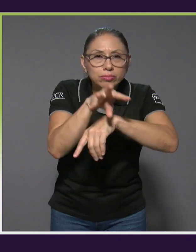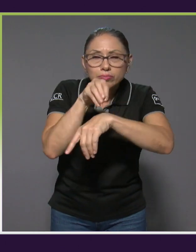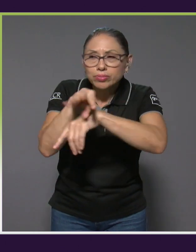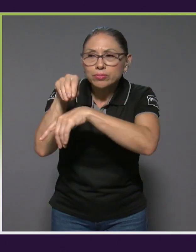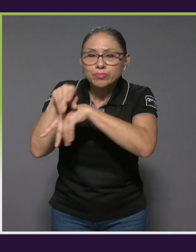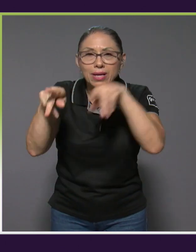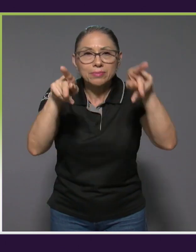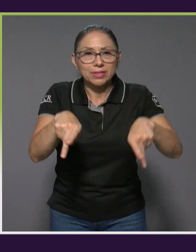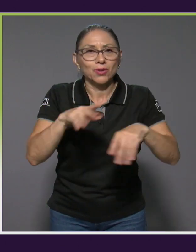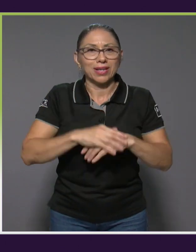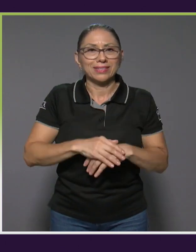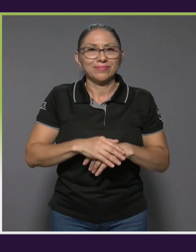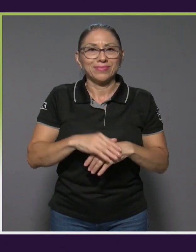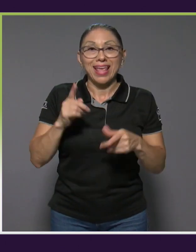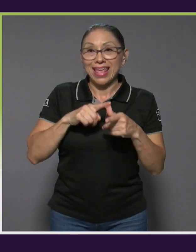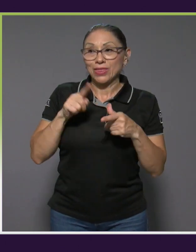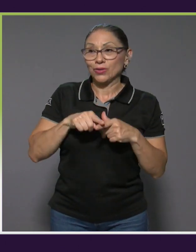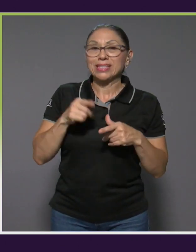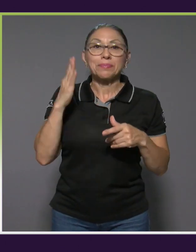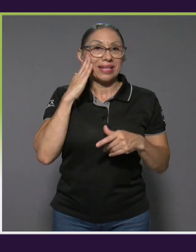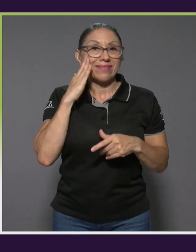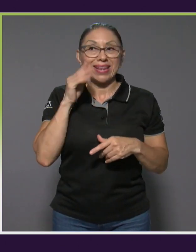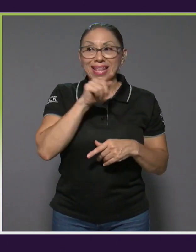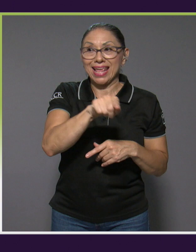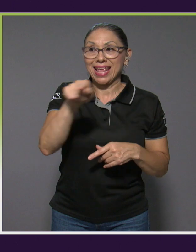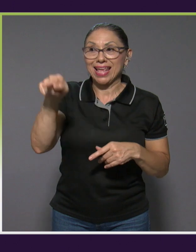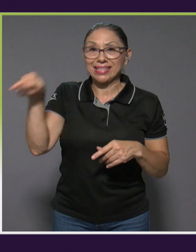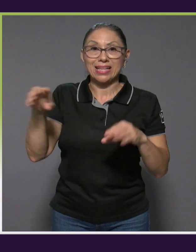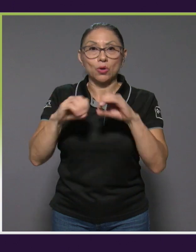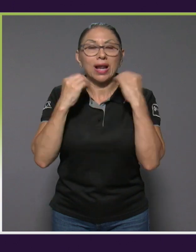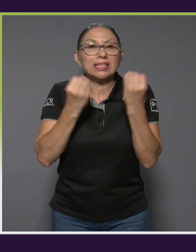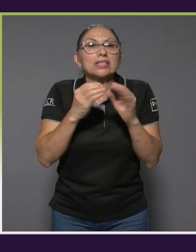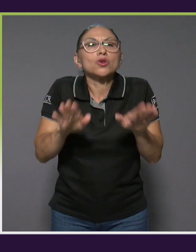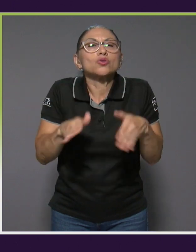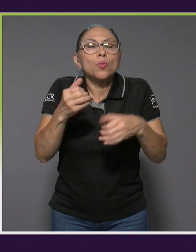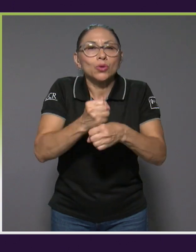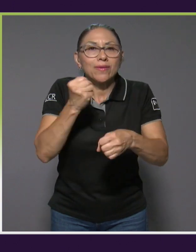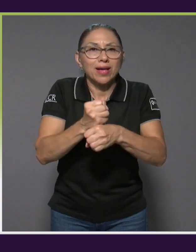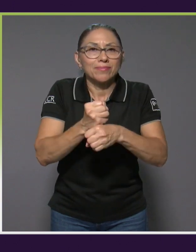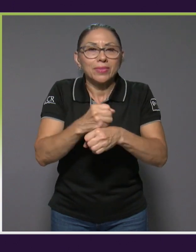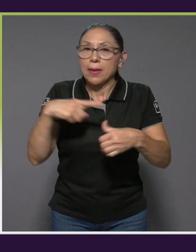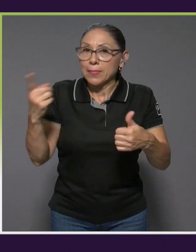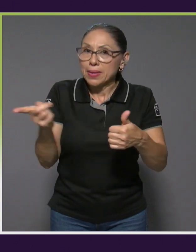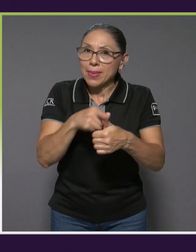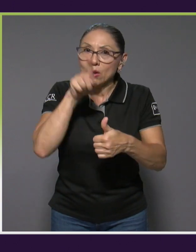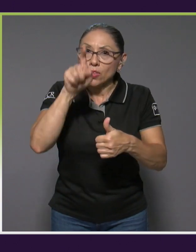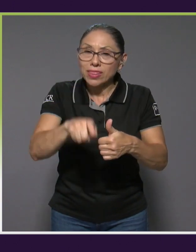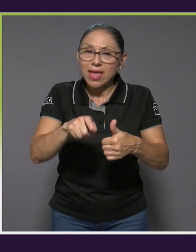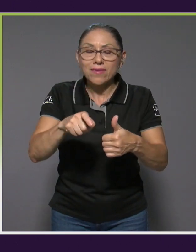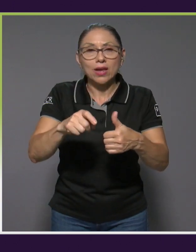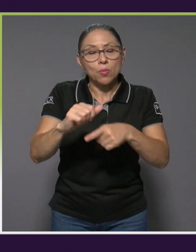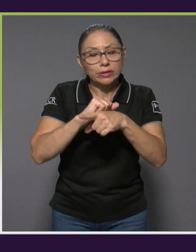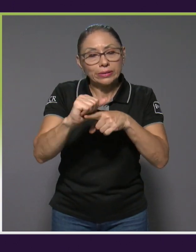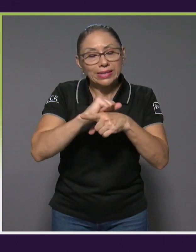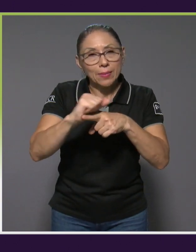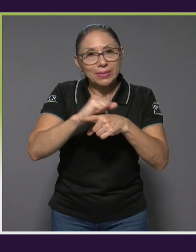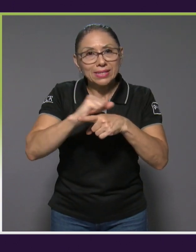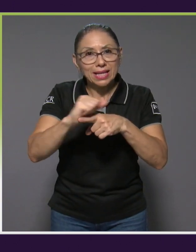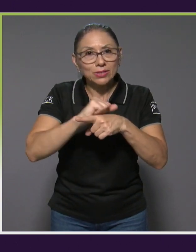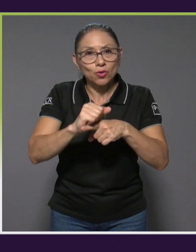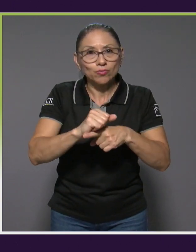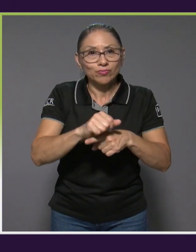cómo estas organizaciones trabajan para atender los casos. Entonces, lo primero es recibir esa capacitación de parte de las